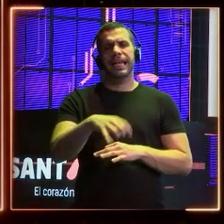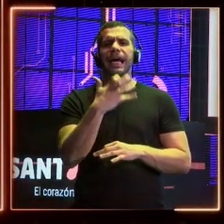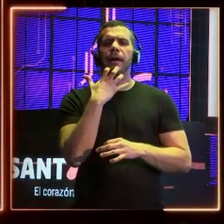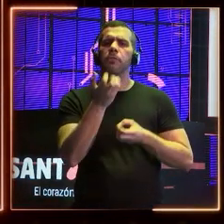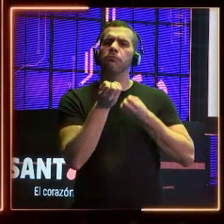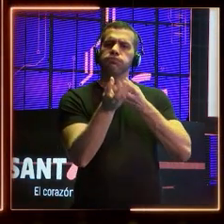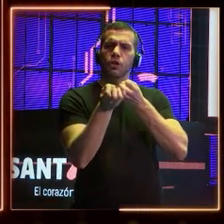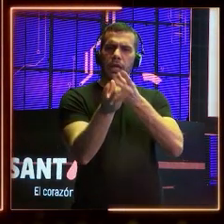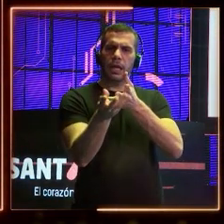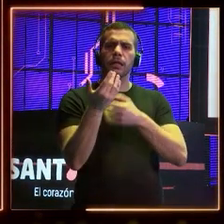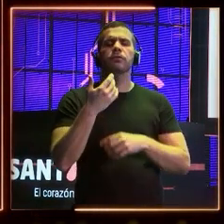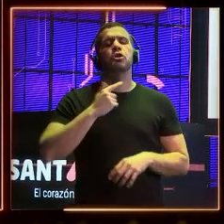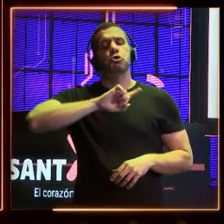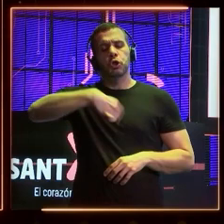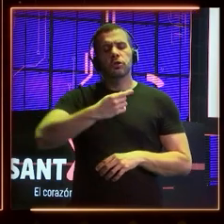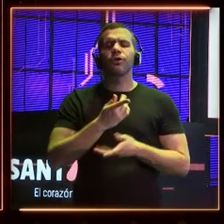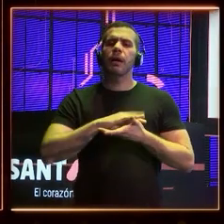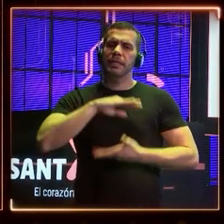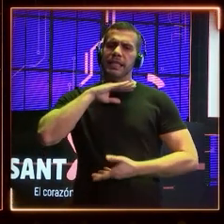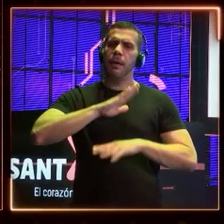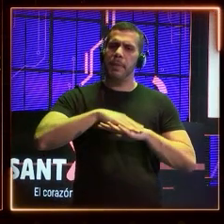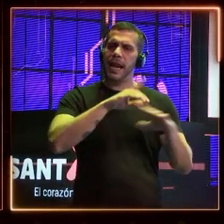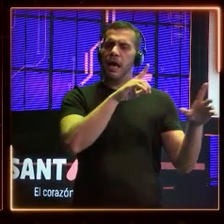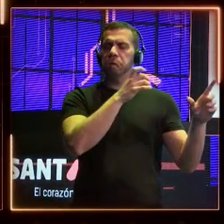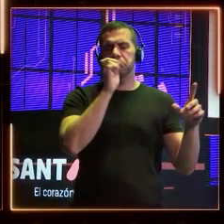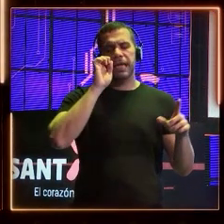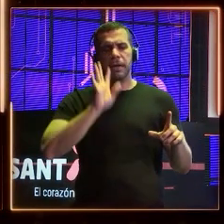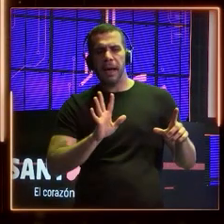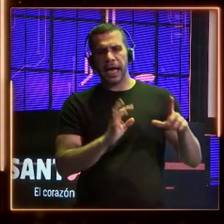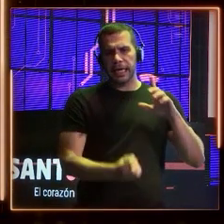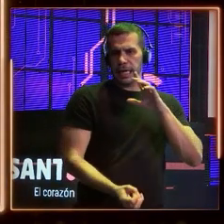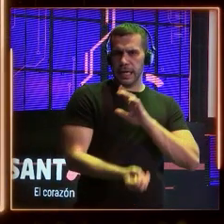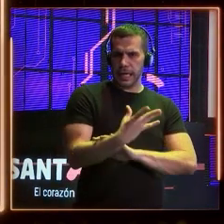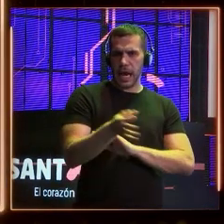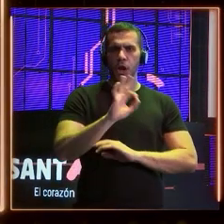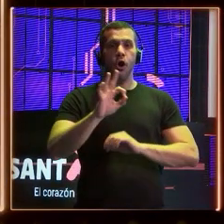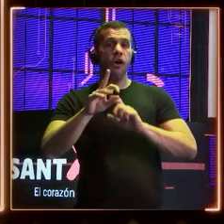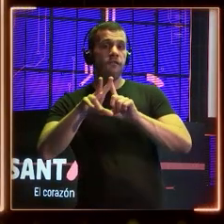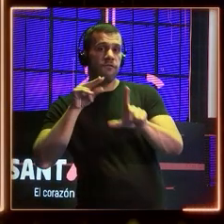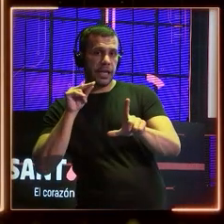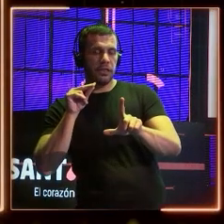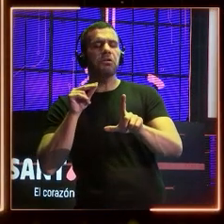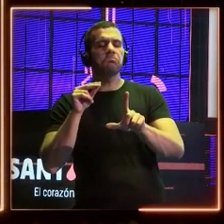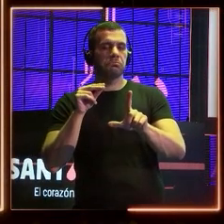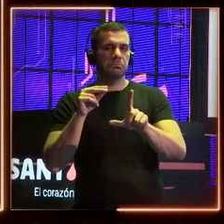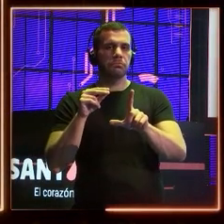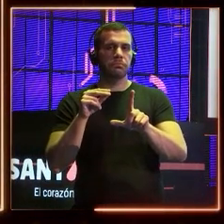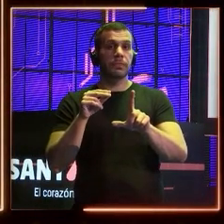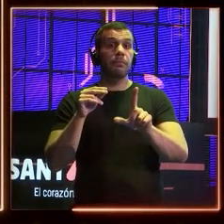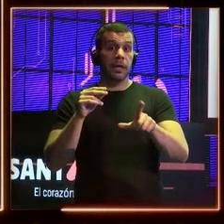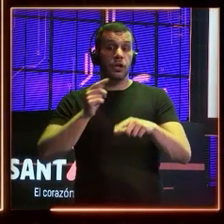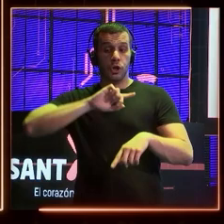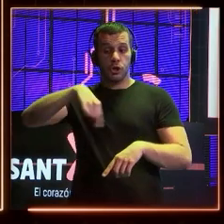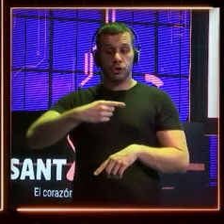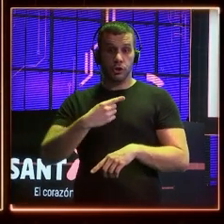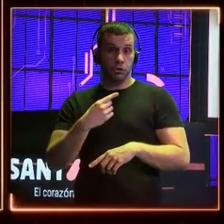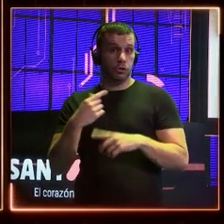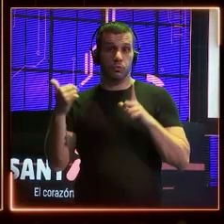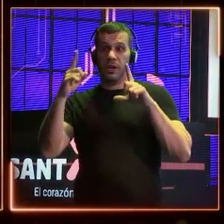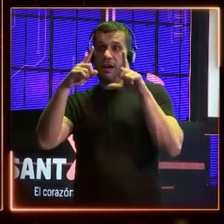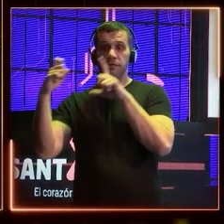solo somos capaces de generar una imagen no solo somos capaces de generar un vídeo sino que dándole una foto una foto